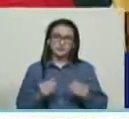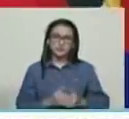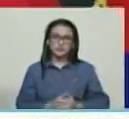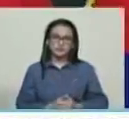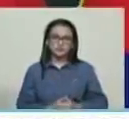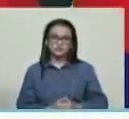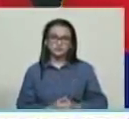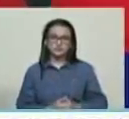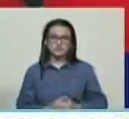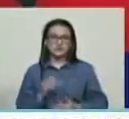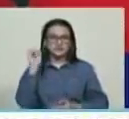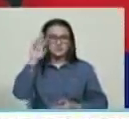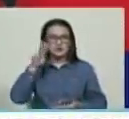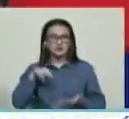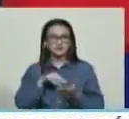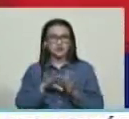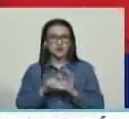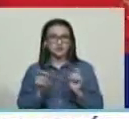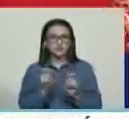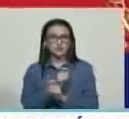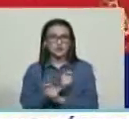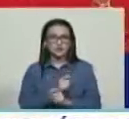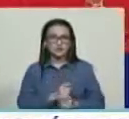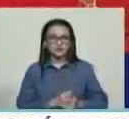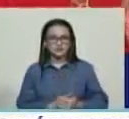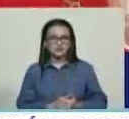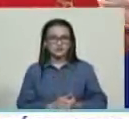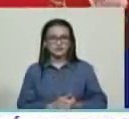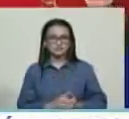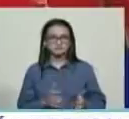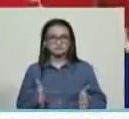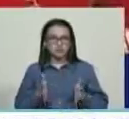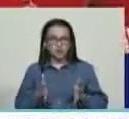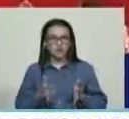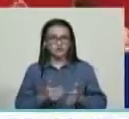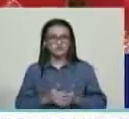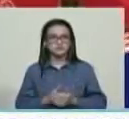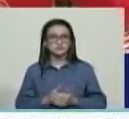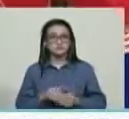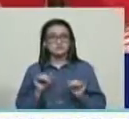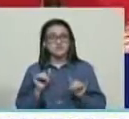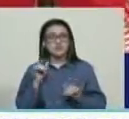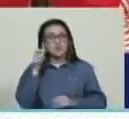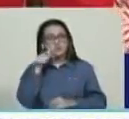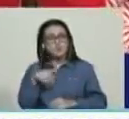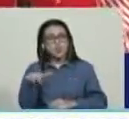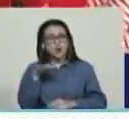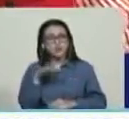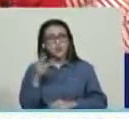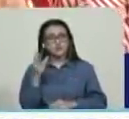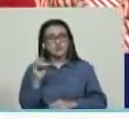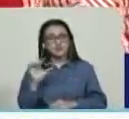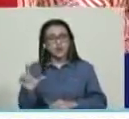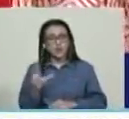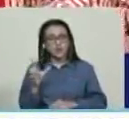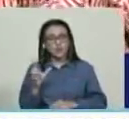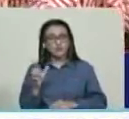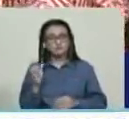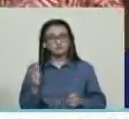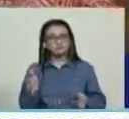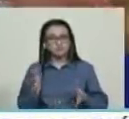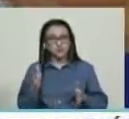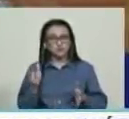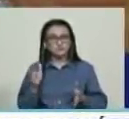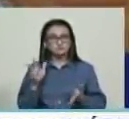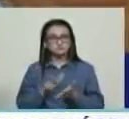constituyentes de la Asamblea Nacional Constituyente, electa soberanamente por nuestro pueblo el 30 de julio,